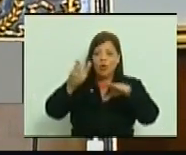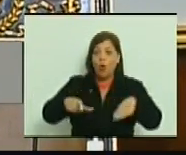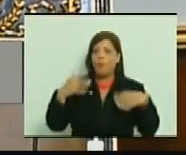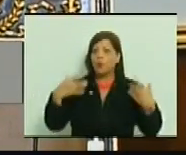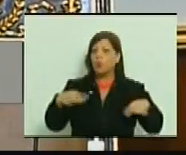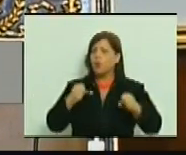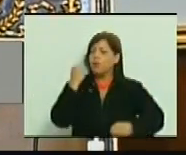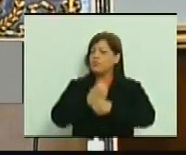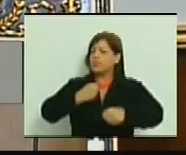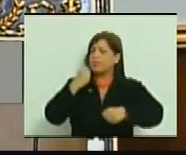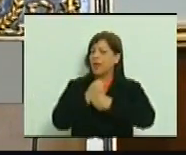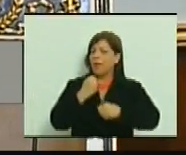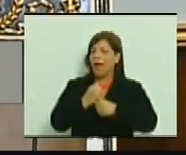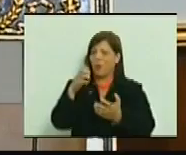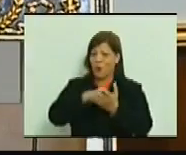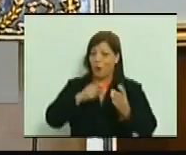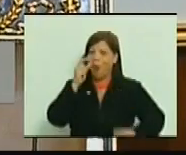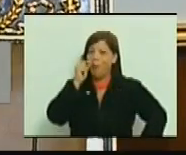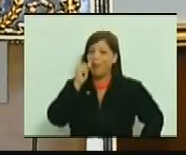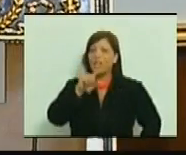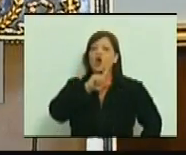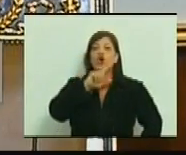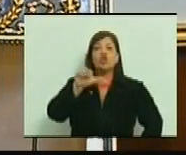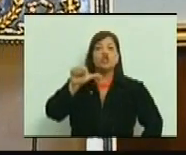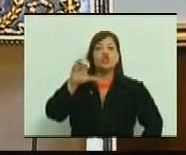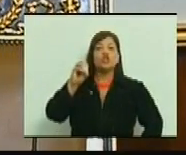muy trabajador en materia de planificación.